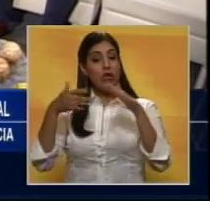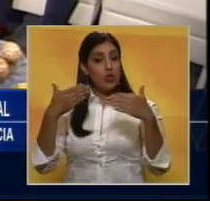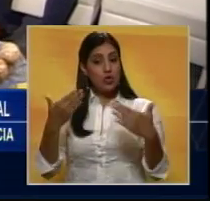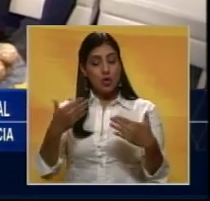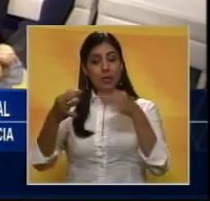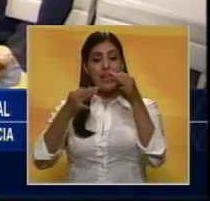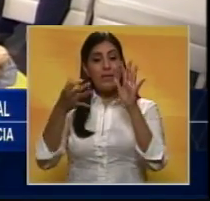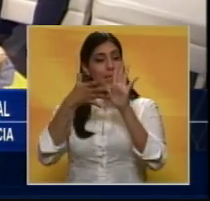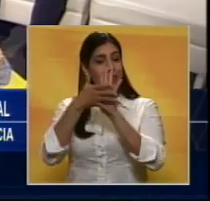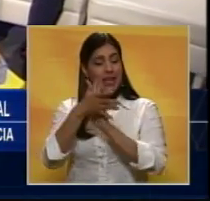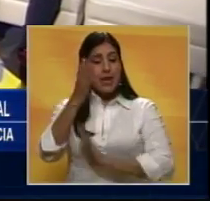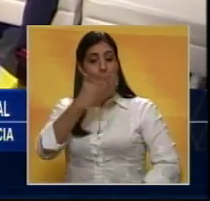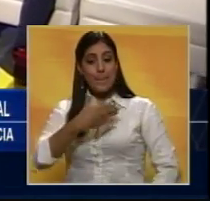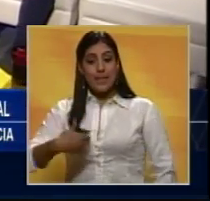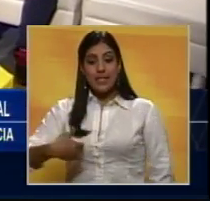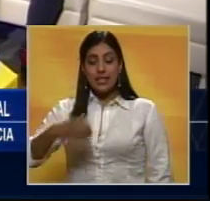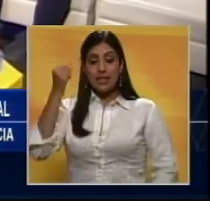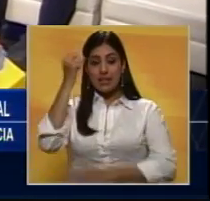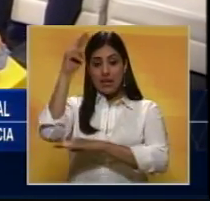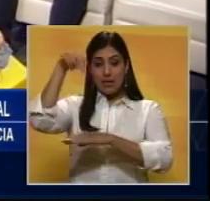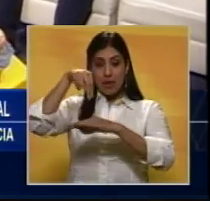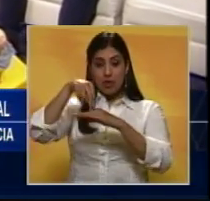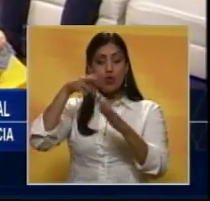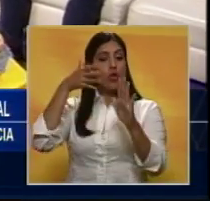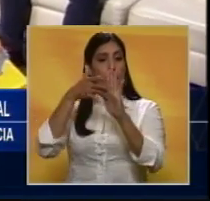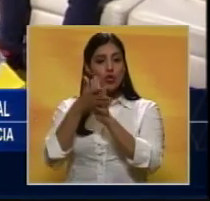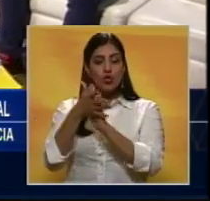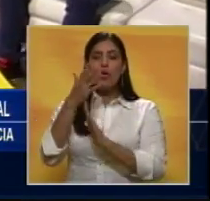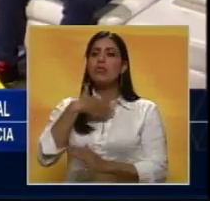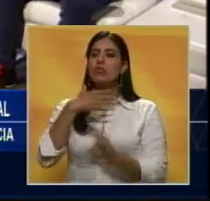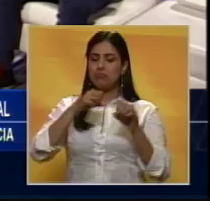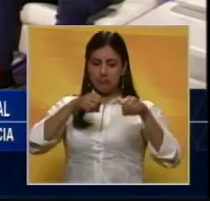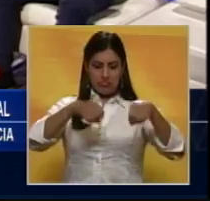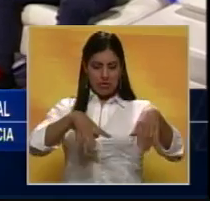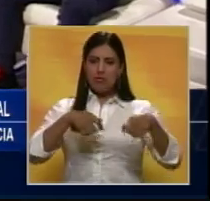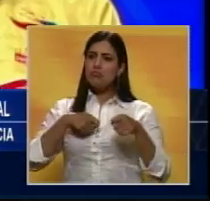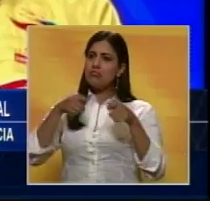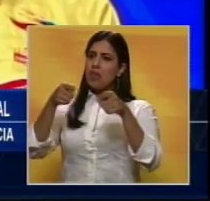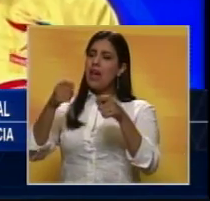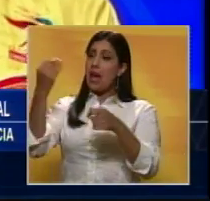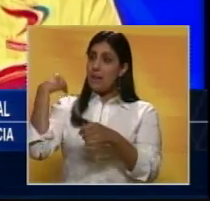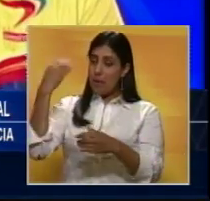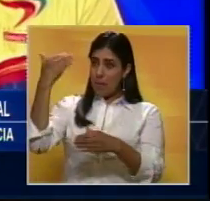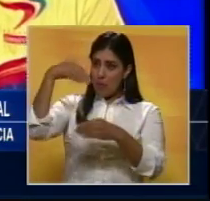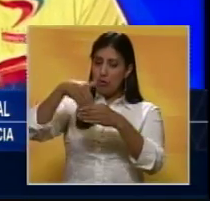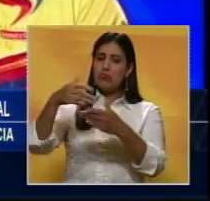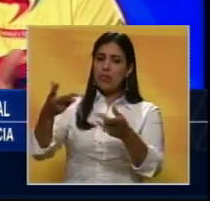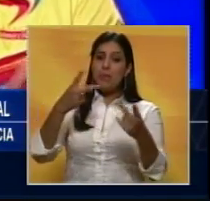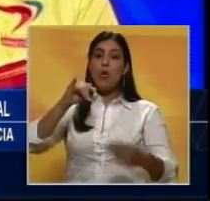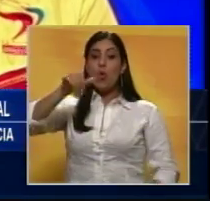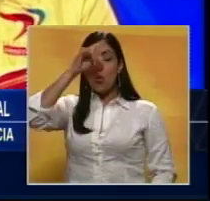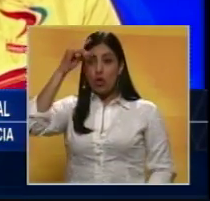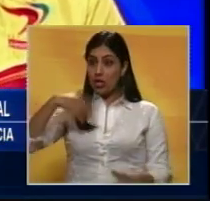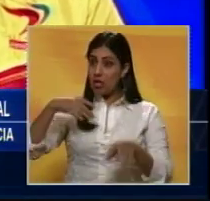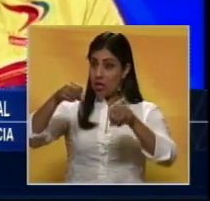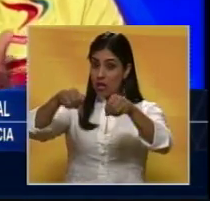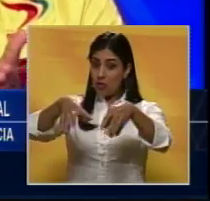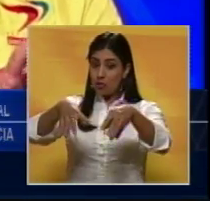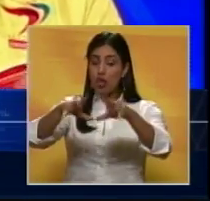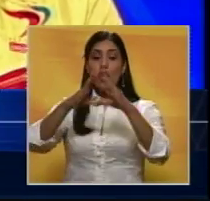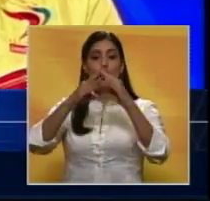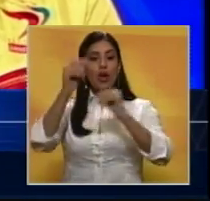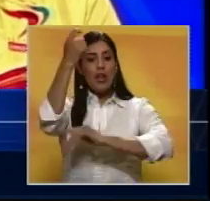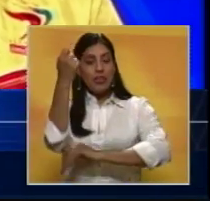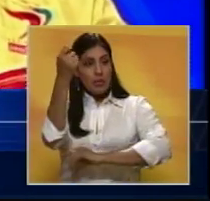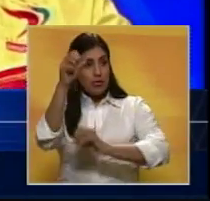a las declaraciones del presidente de la Asamblea Nacional sobre poner su cargo a la orden en caso de convocar a elecciones Julio Borges, generales. si quieren renunciar todos